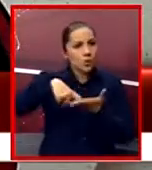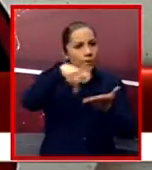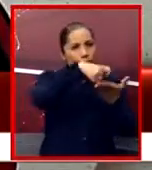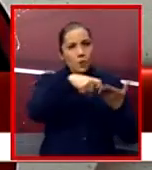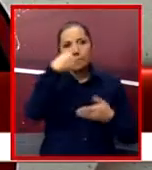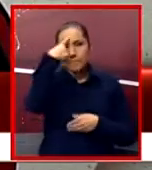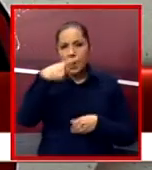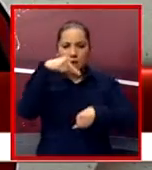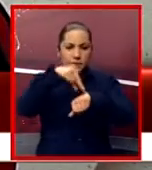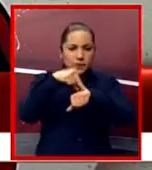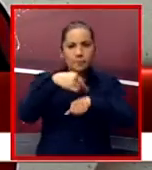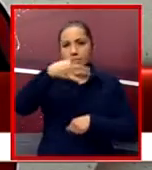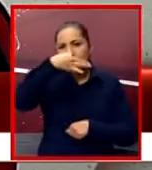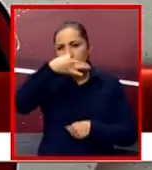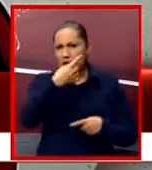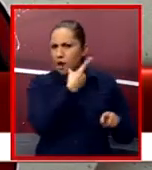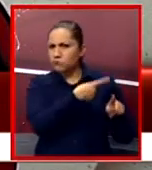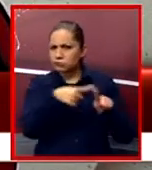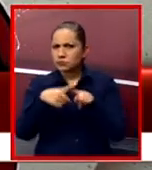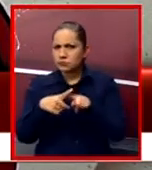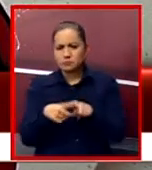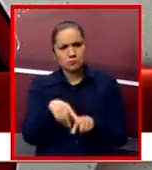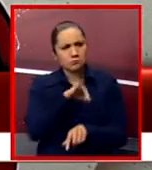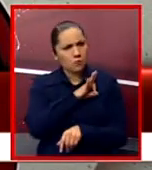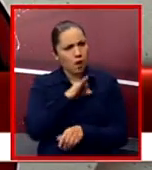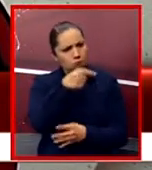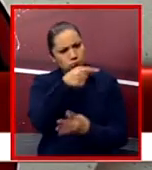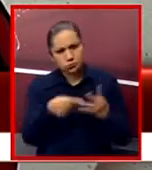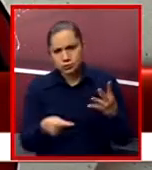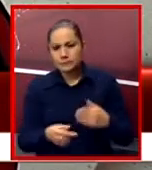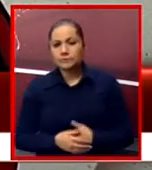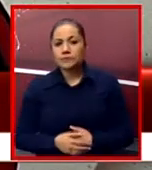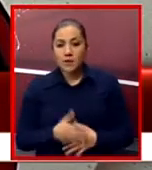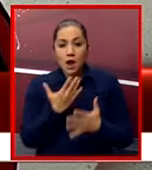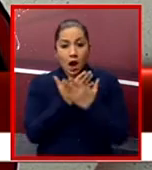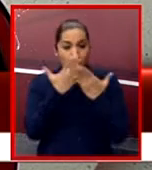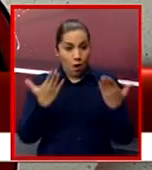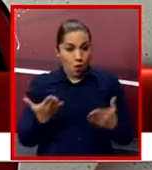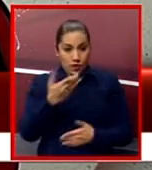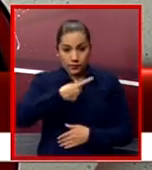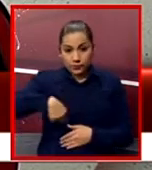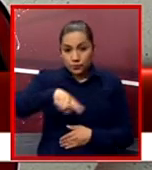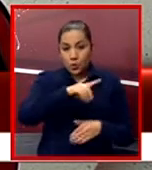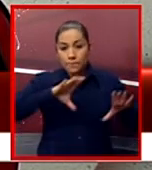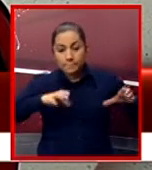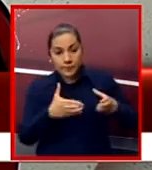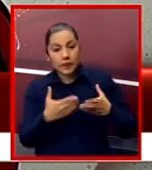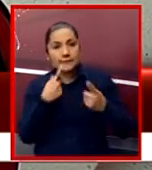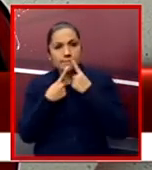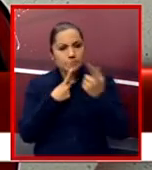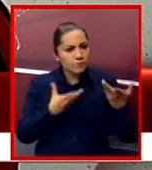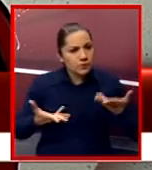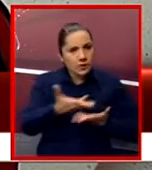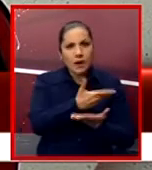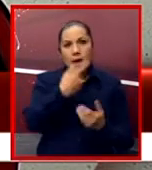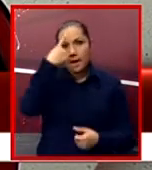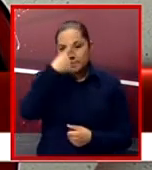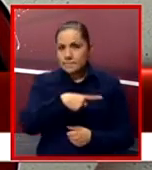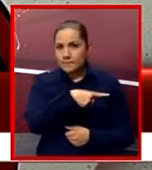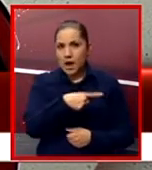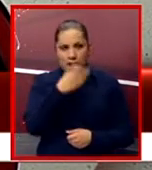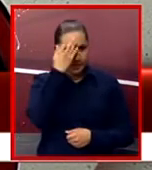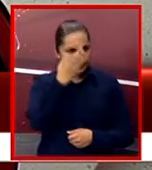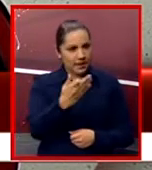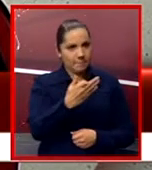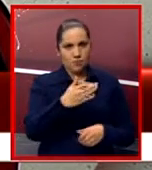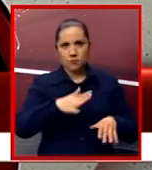Sin duda hay avances, pero también grandes desafíos que exigen corresponsabilidad. Hoy nos encontramos en plena transición